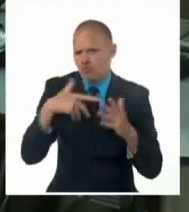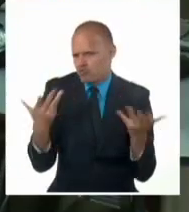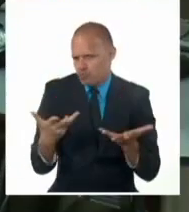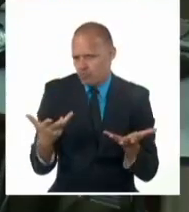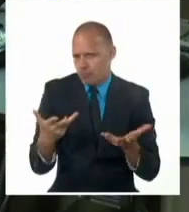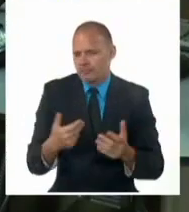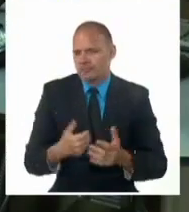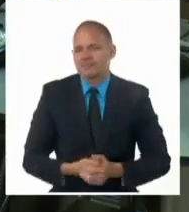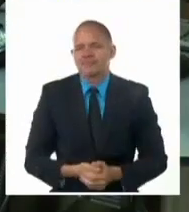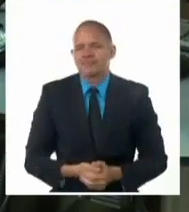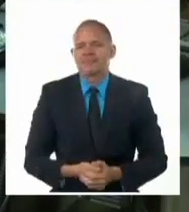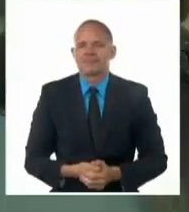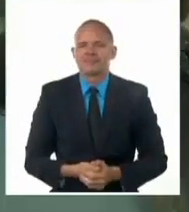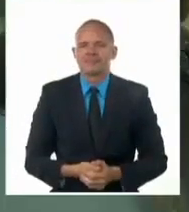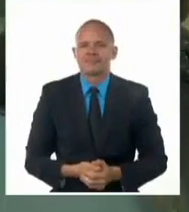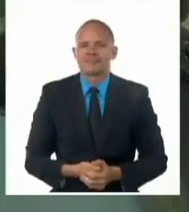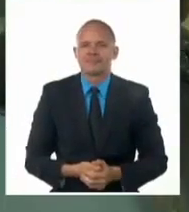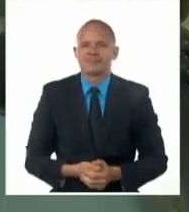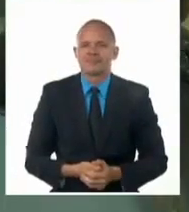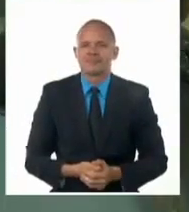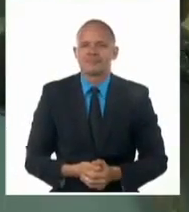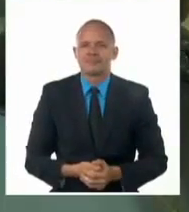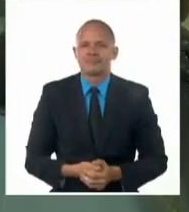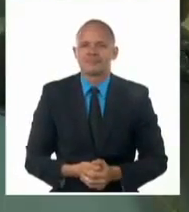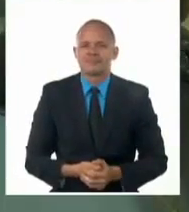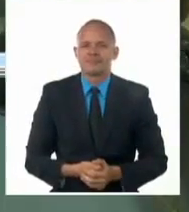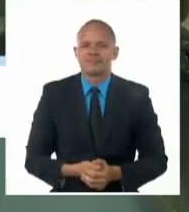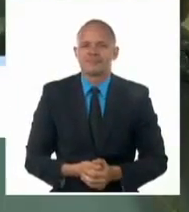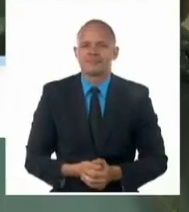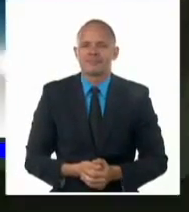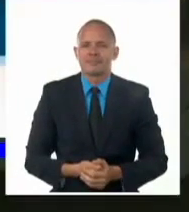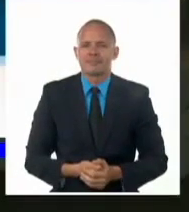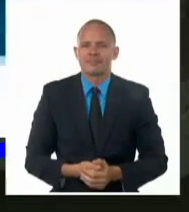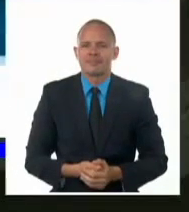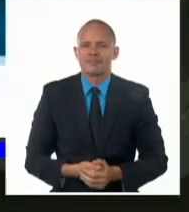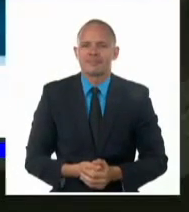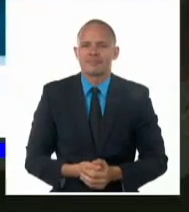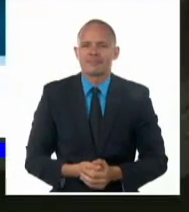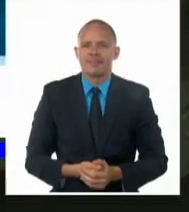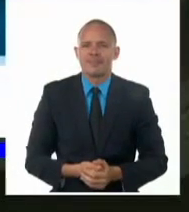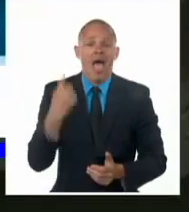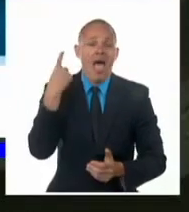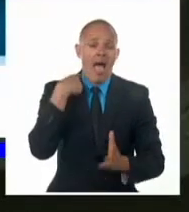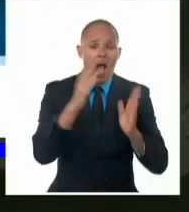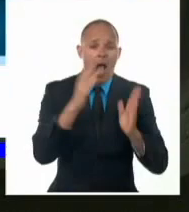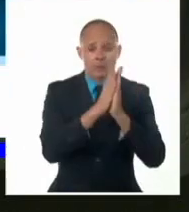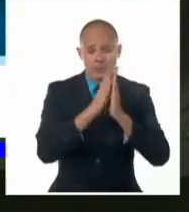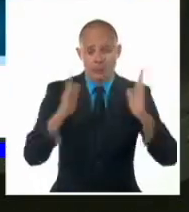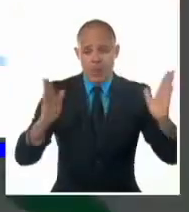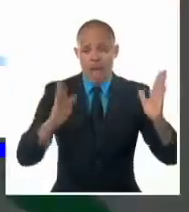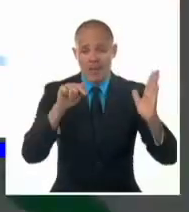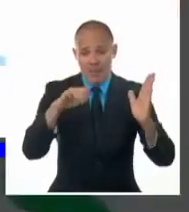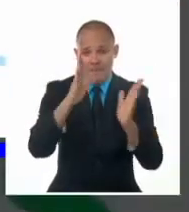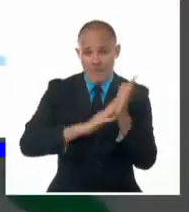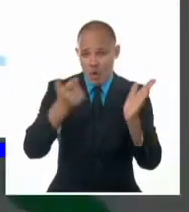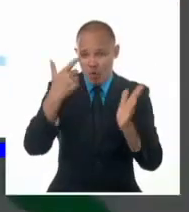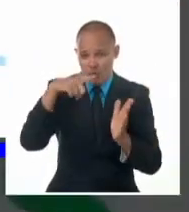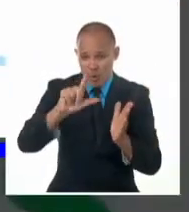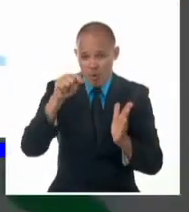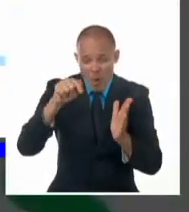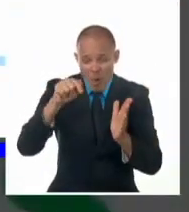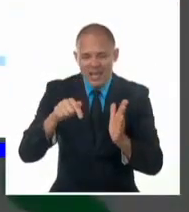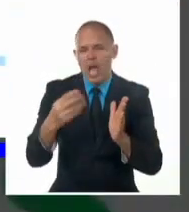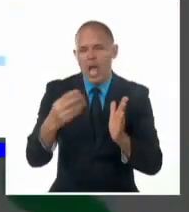Julio inicia el periodo en el que se reportan las mayores demandas de electricidad en Cuba.